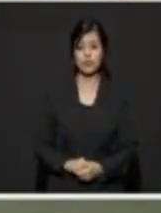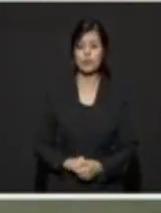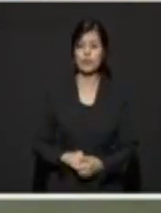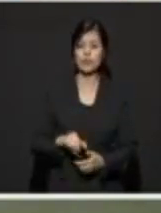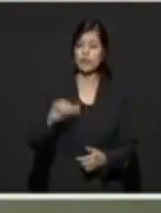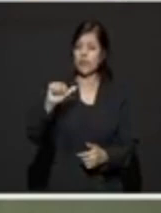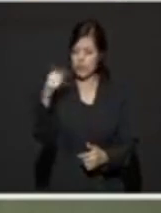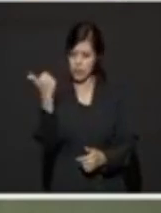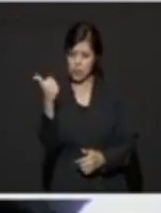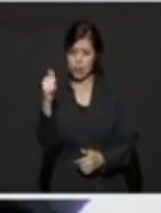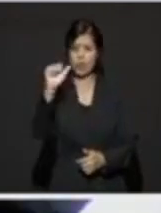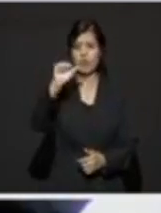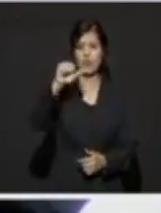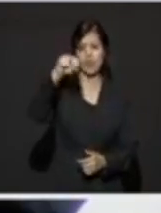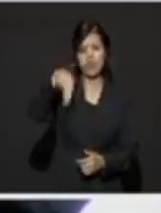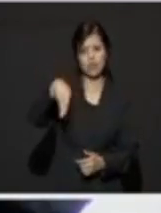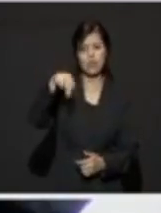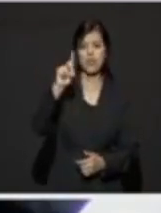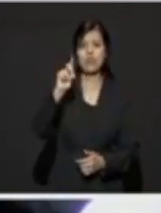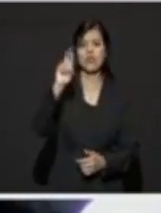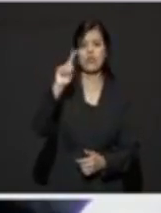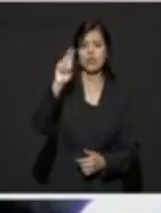Andrés Manuel es persistente.